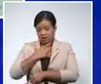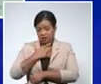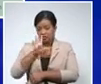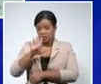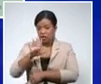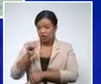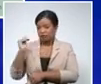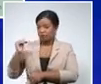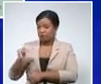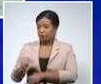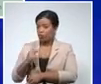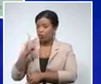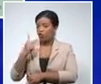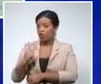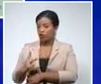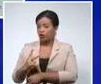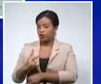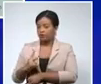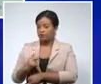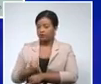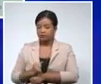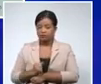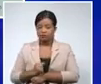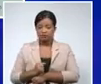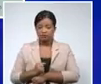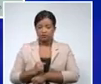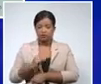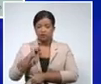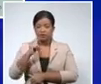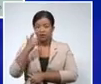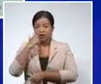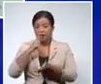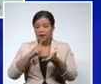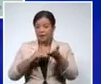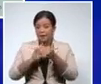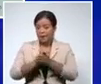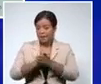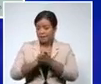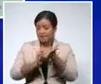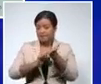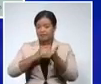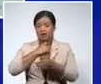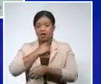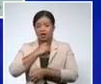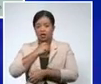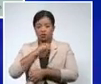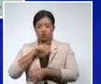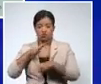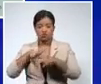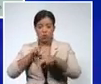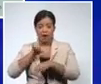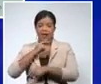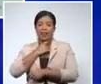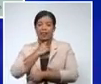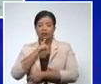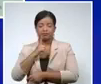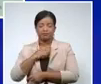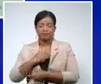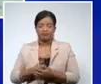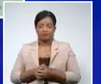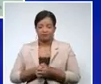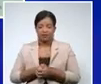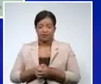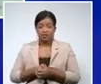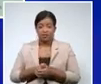uno. Y Campechuela un caso autóctono en el día de ayer. Santiago de Cuba confirma